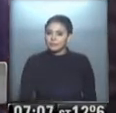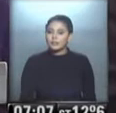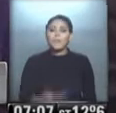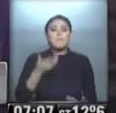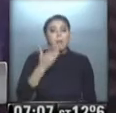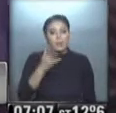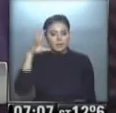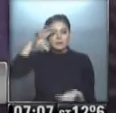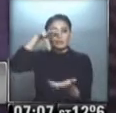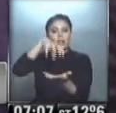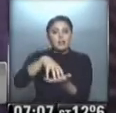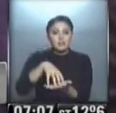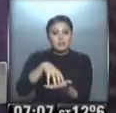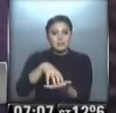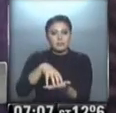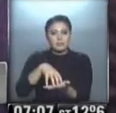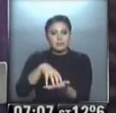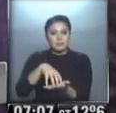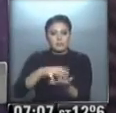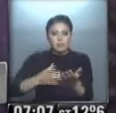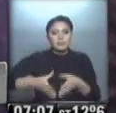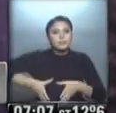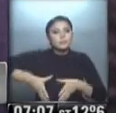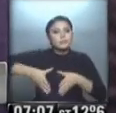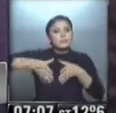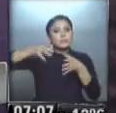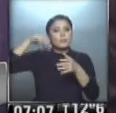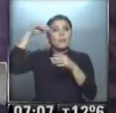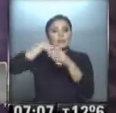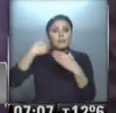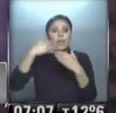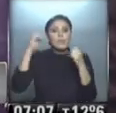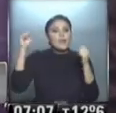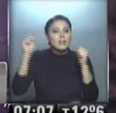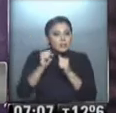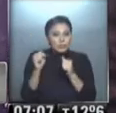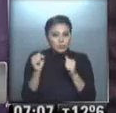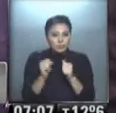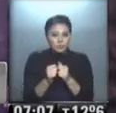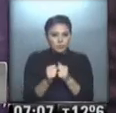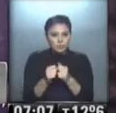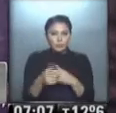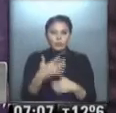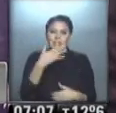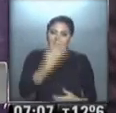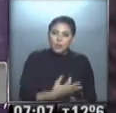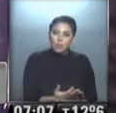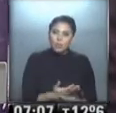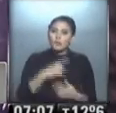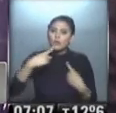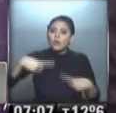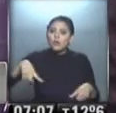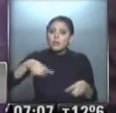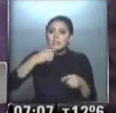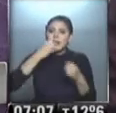la instalación de una torre de enfriamiento para asegurar que los fluidos que